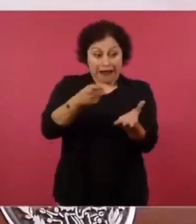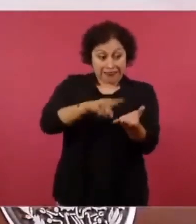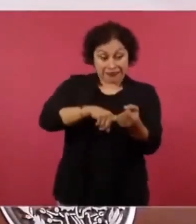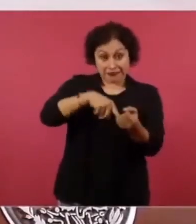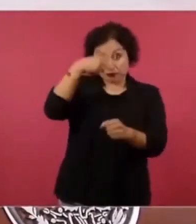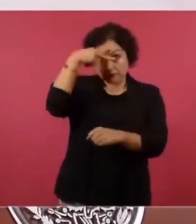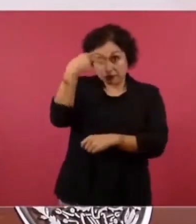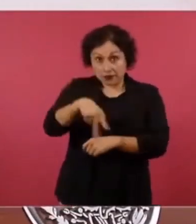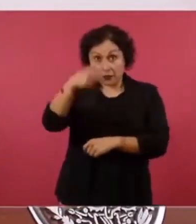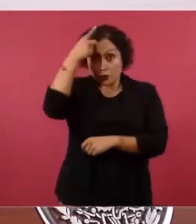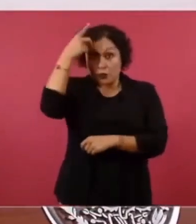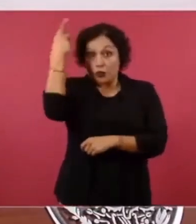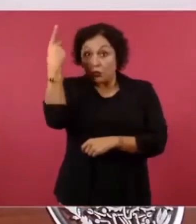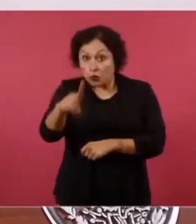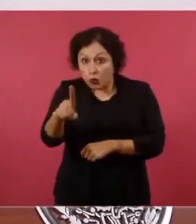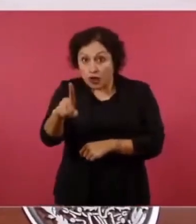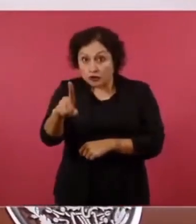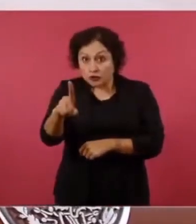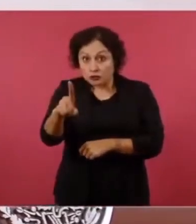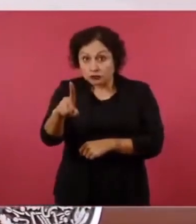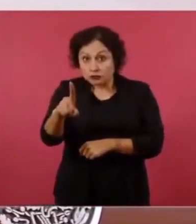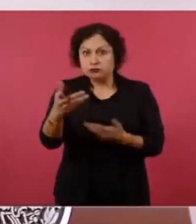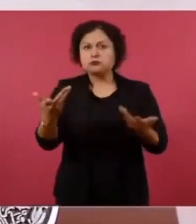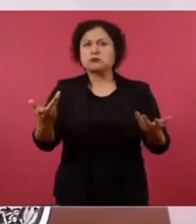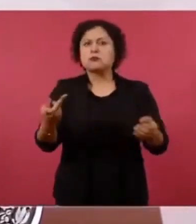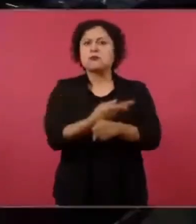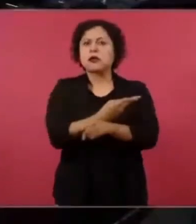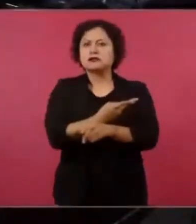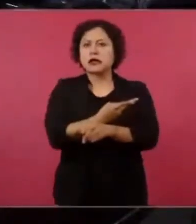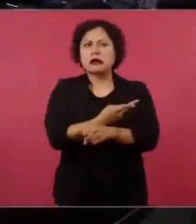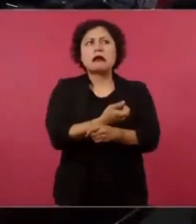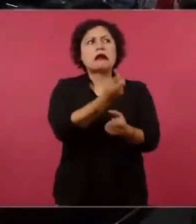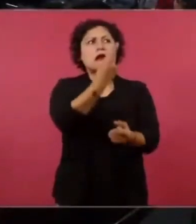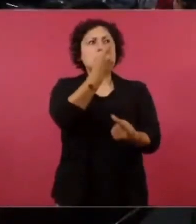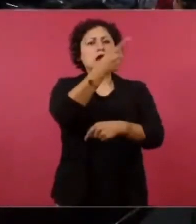fueron trasladados a particulares,